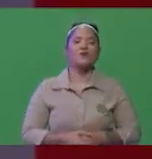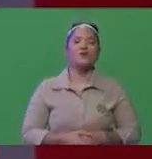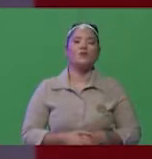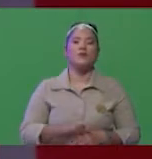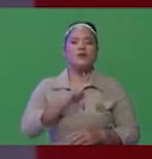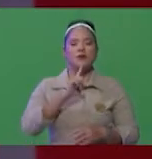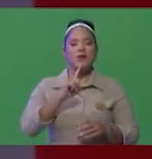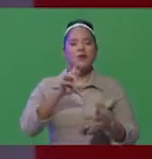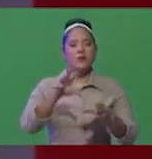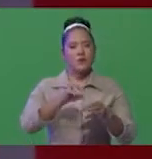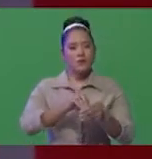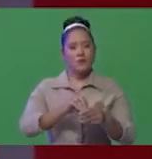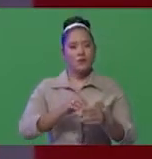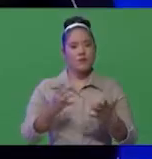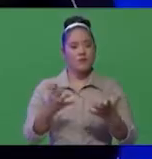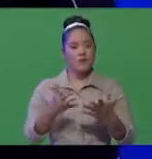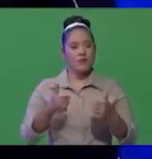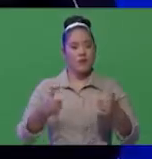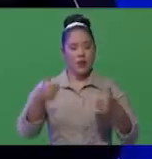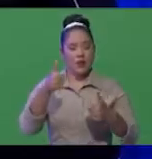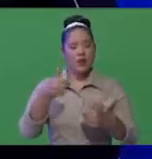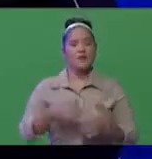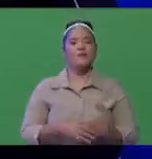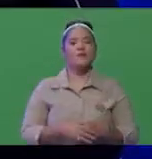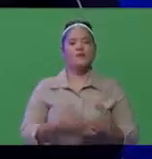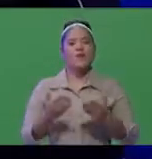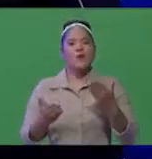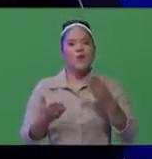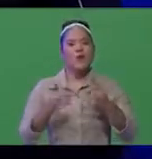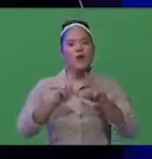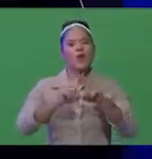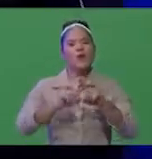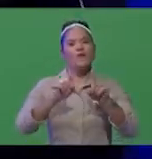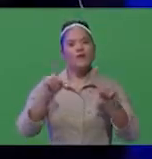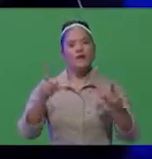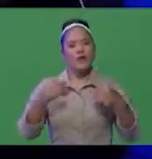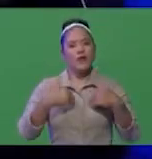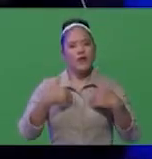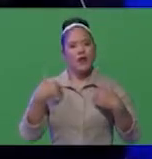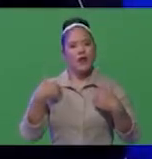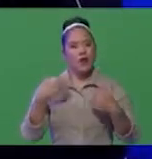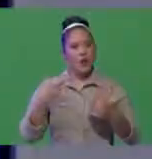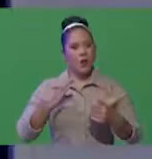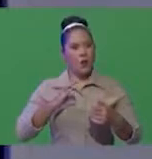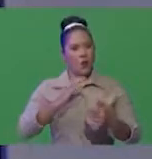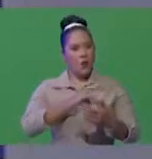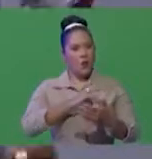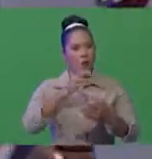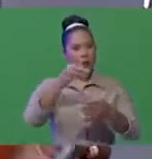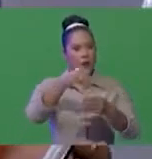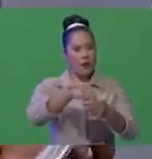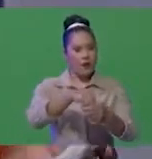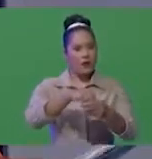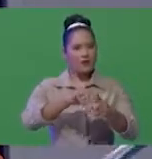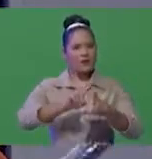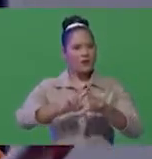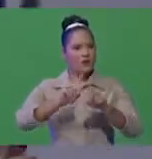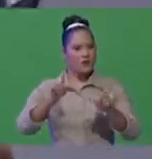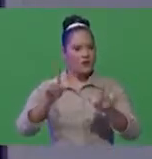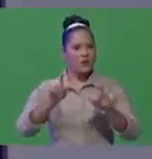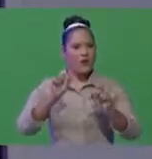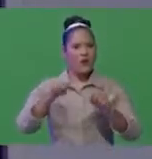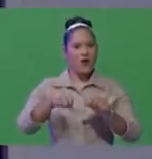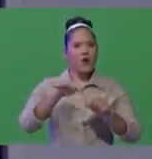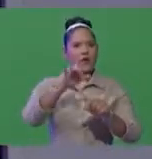estamos brindando. Excelente. ¿Cuál es la diferencia? Porque existen muchas cooperativas y las personas tienen como mucho de dónde poder